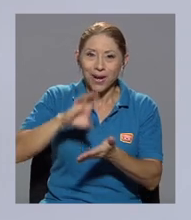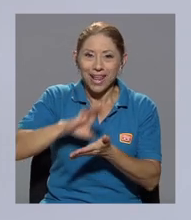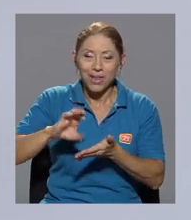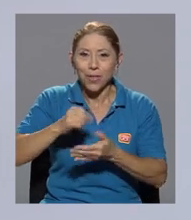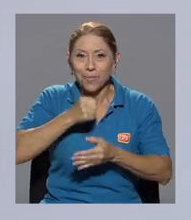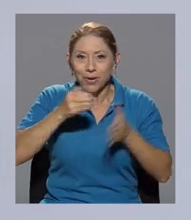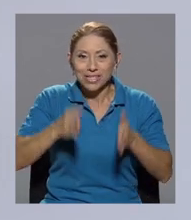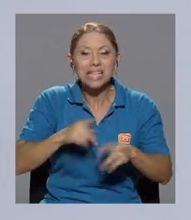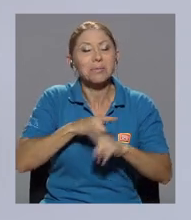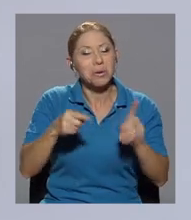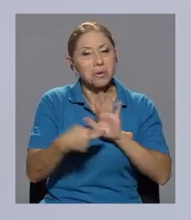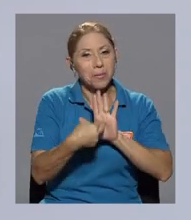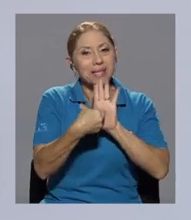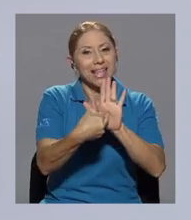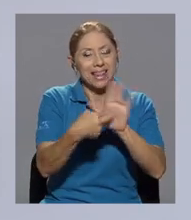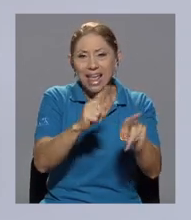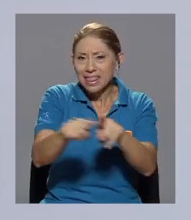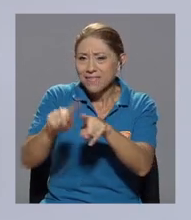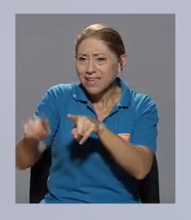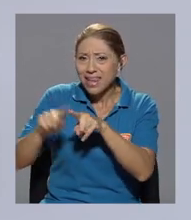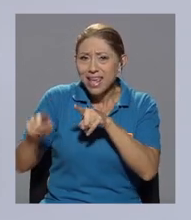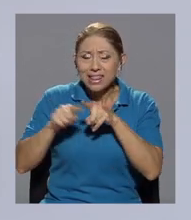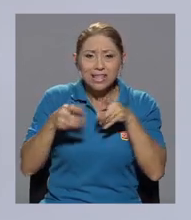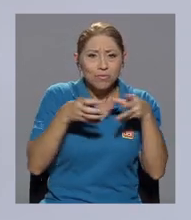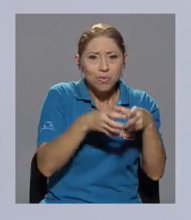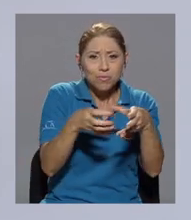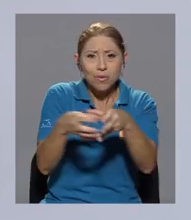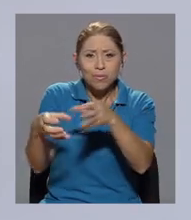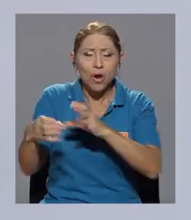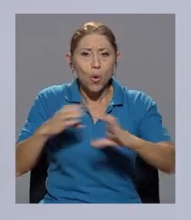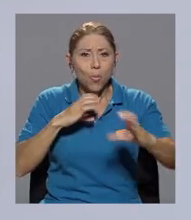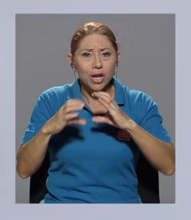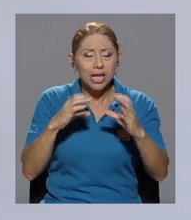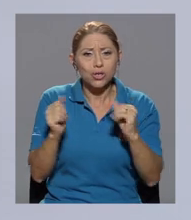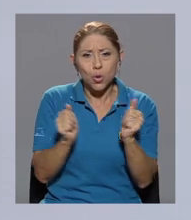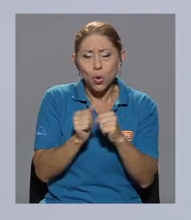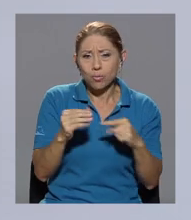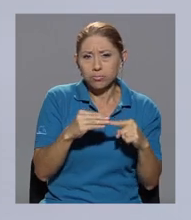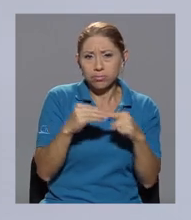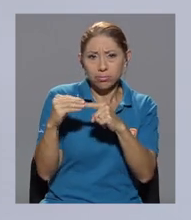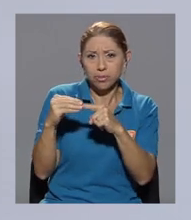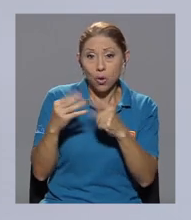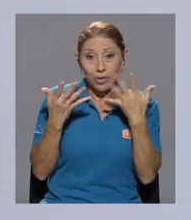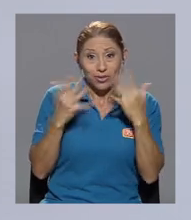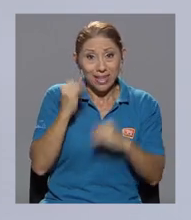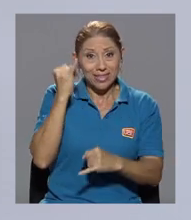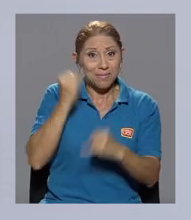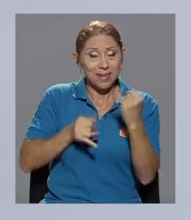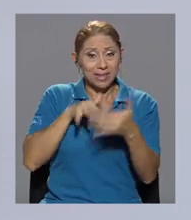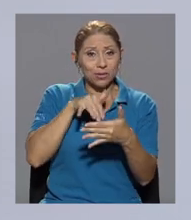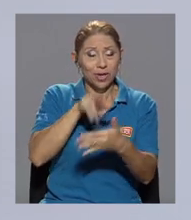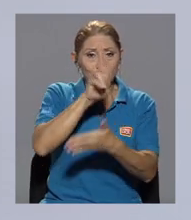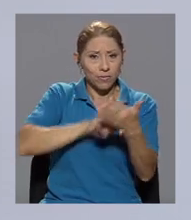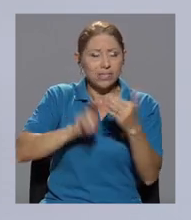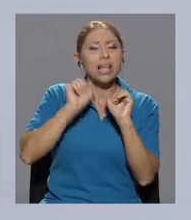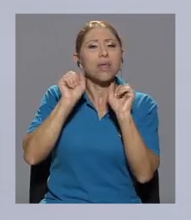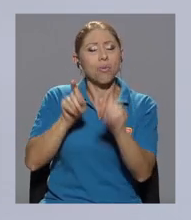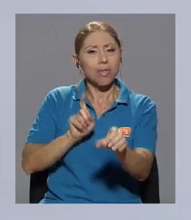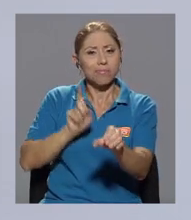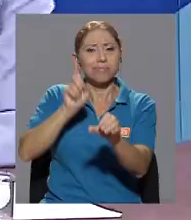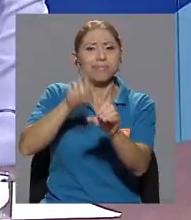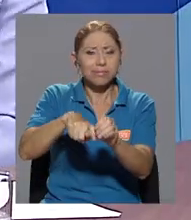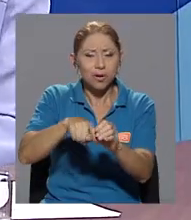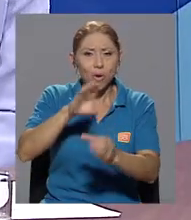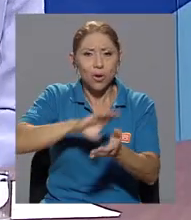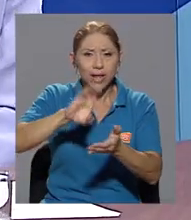diferentes poblaciones de comunicación que quieren especializarse y por lo tanto digamos apenas egresan de la universidad puede incluirse en el colegio periodistas